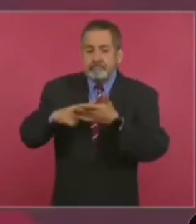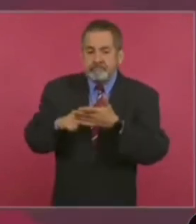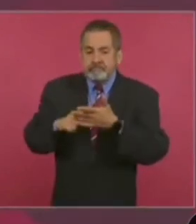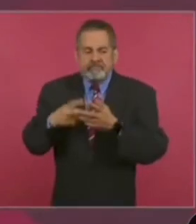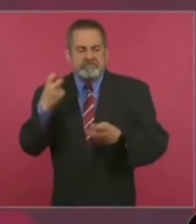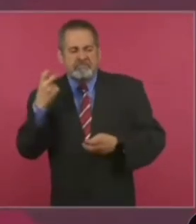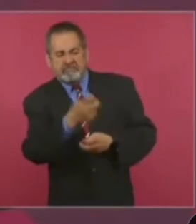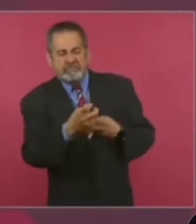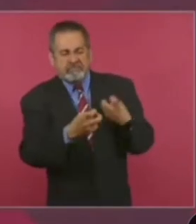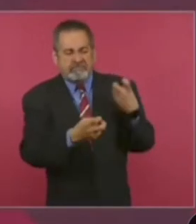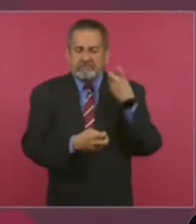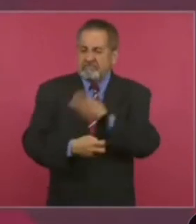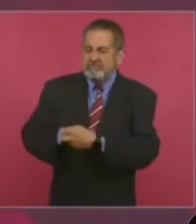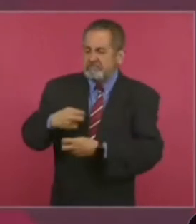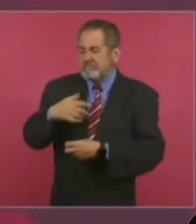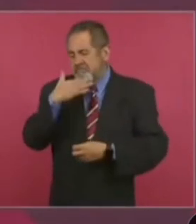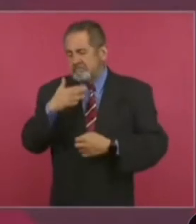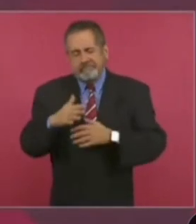porque